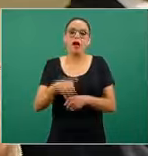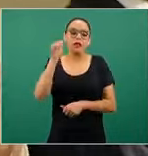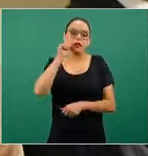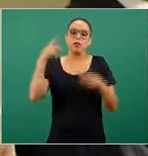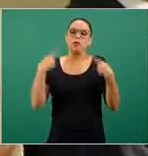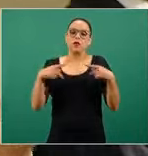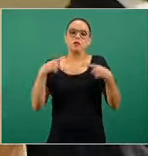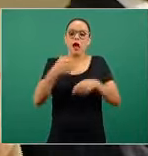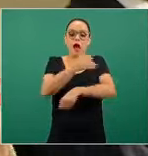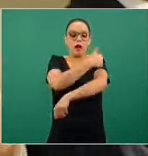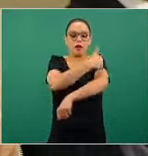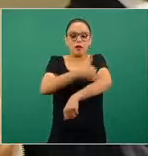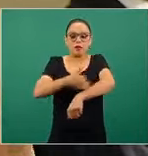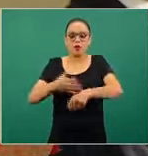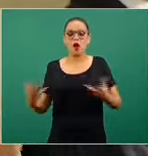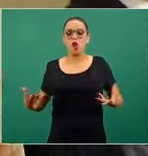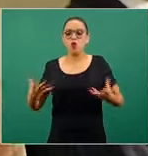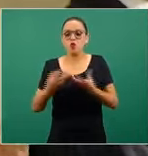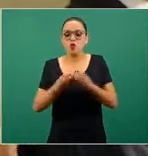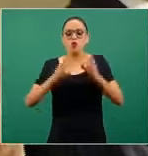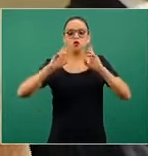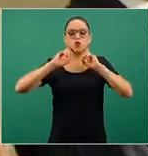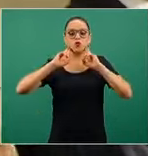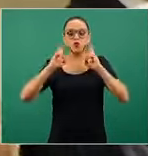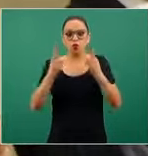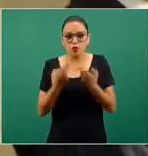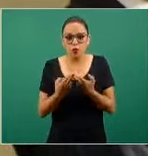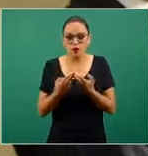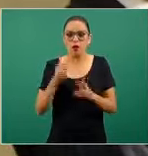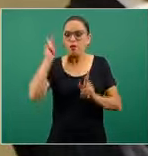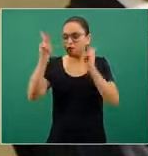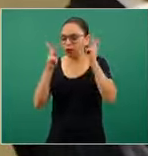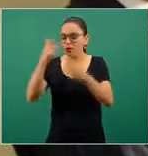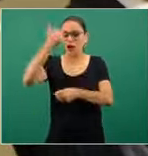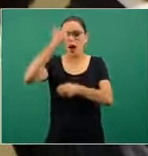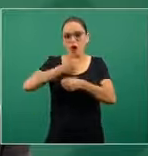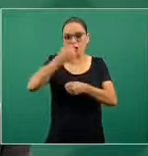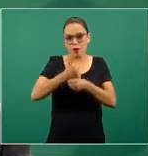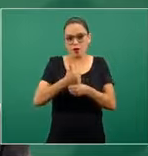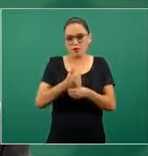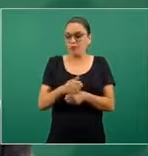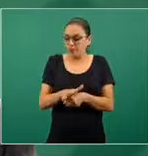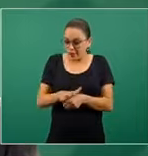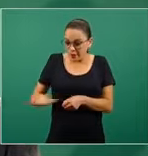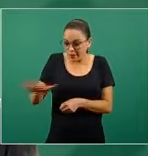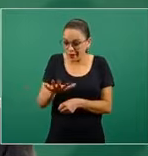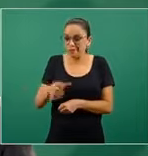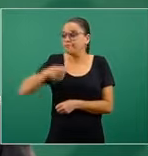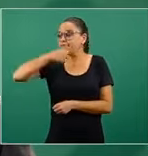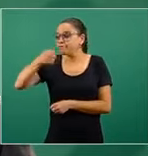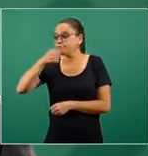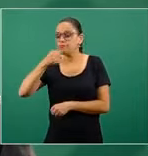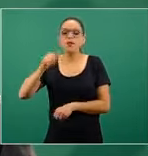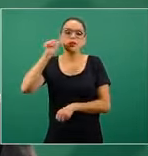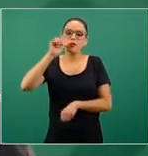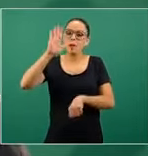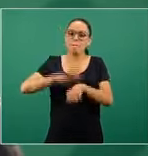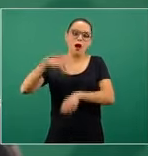abuelitos, que finalmente son luego los que más resultan afectados. Gracias. Es correcto, Blanca. Efectivamente, como usted